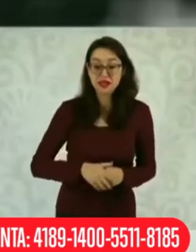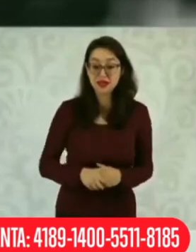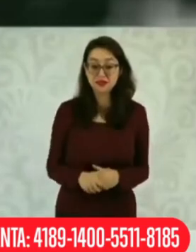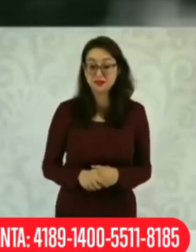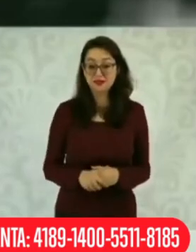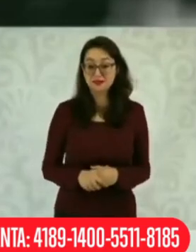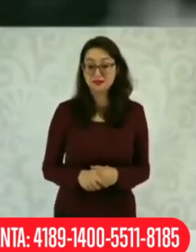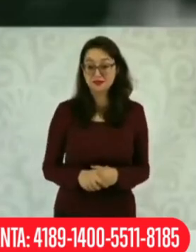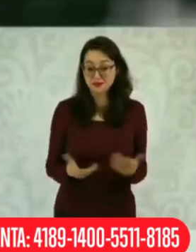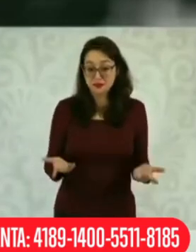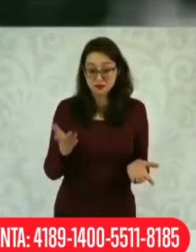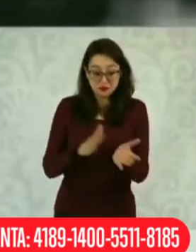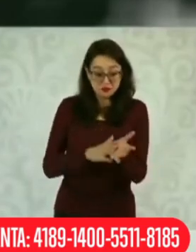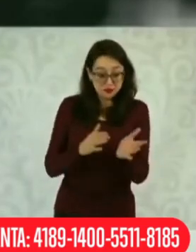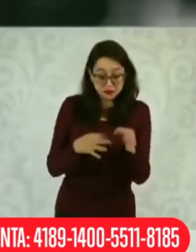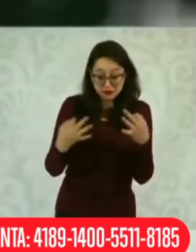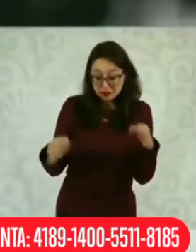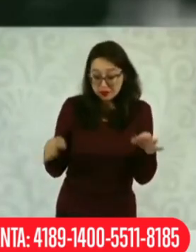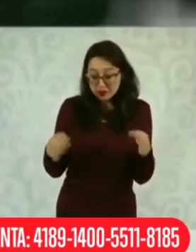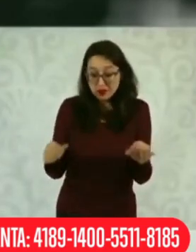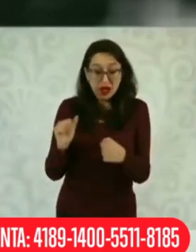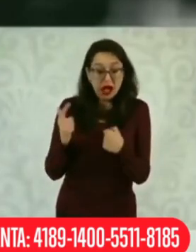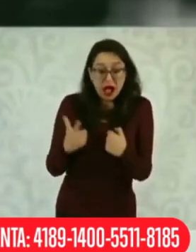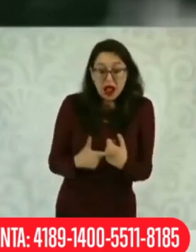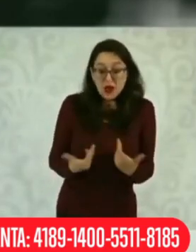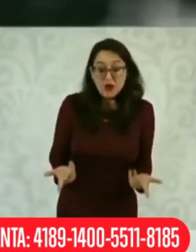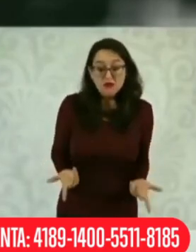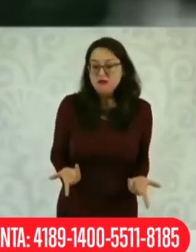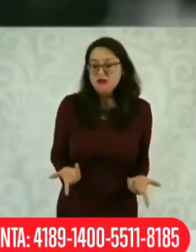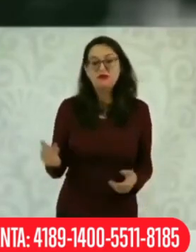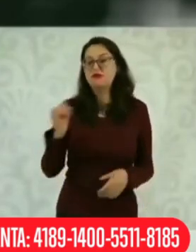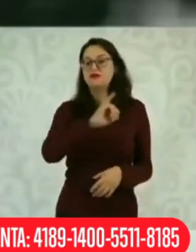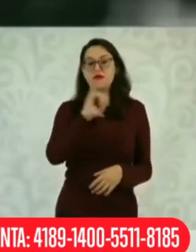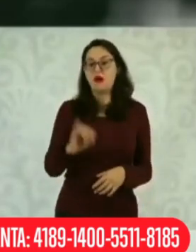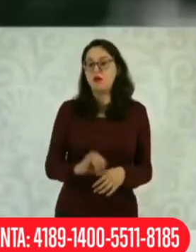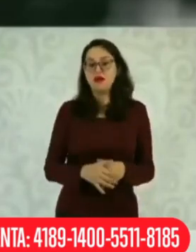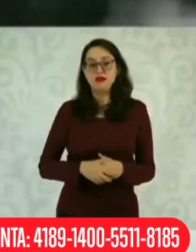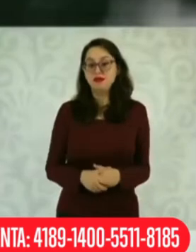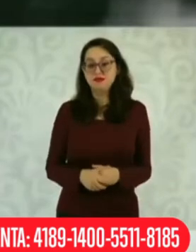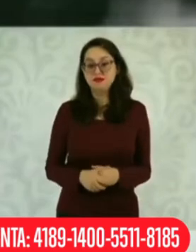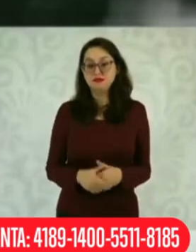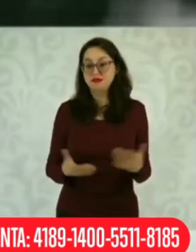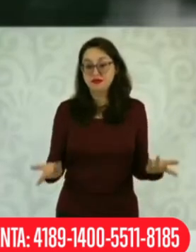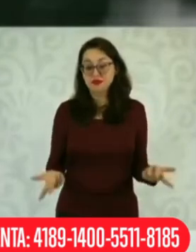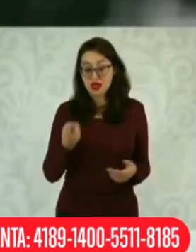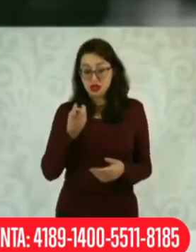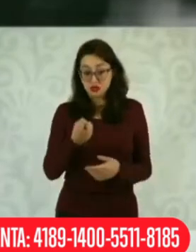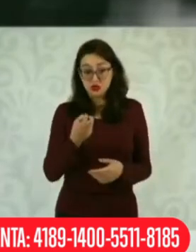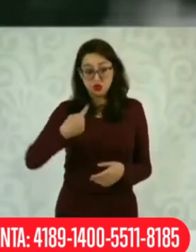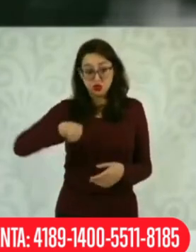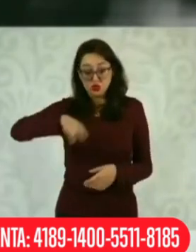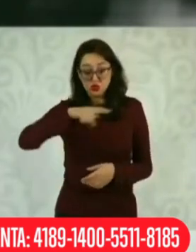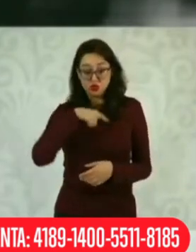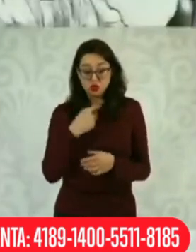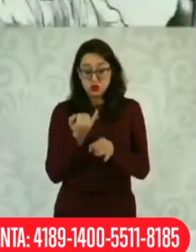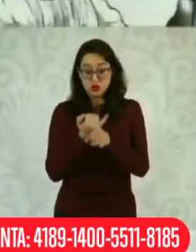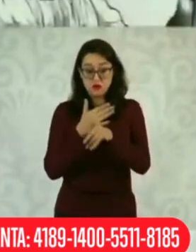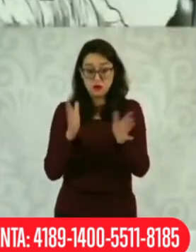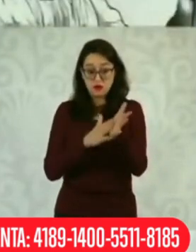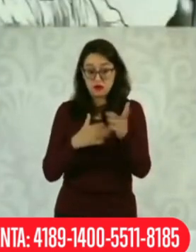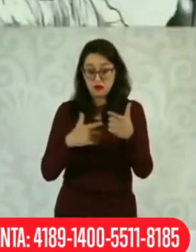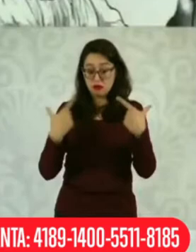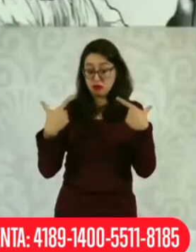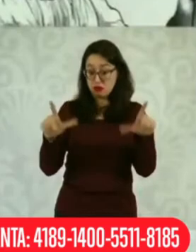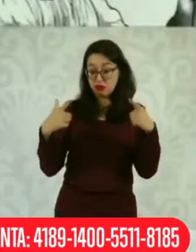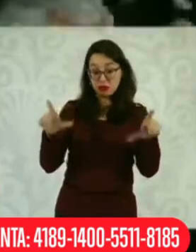toda, sin excepción, sin un solo documento que faltara, fue hecho público. Así que esa afirmación es falsa. México